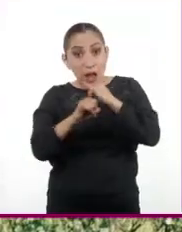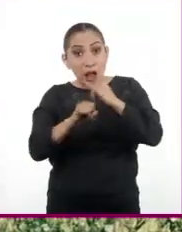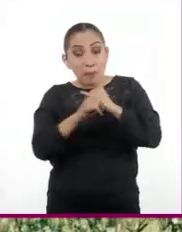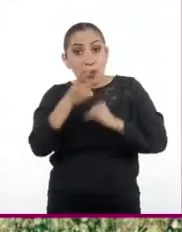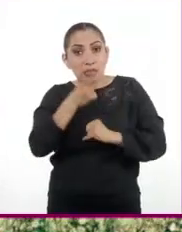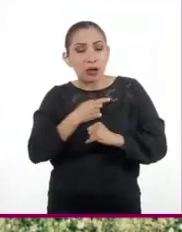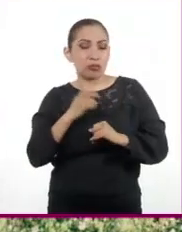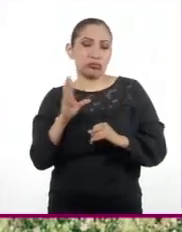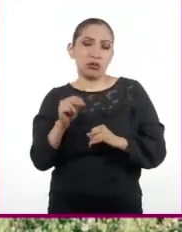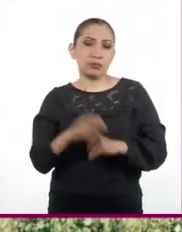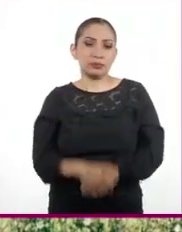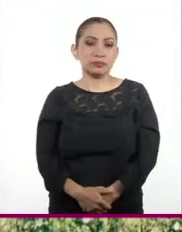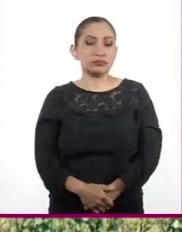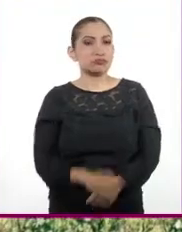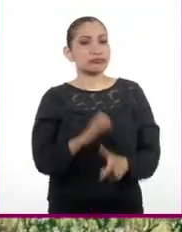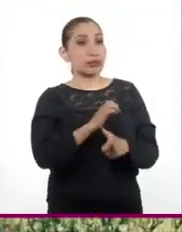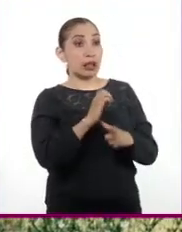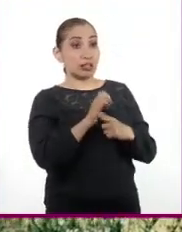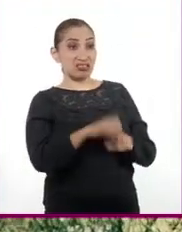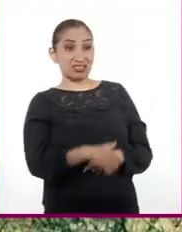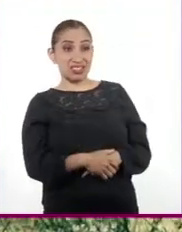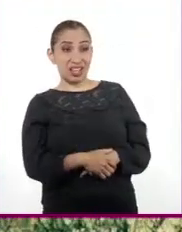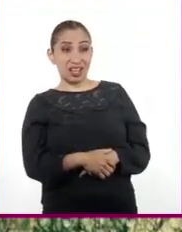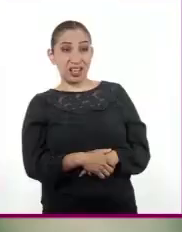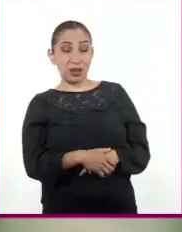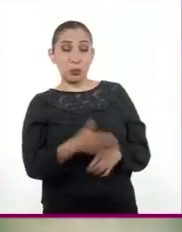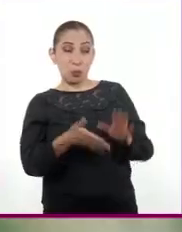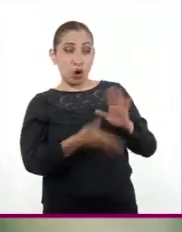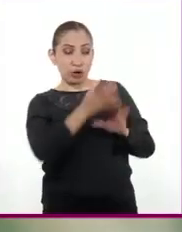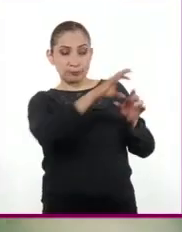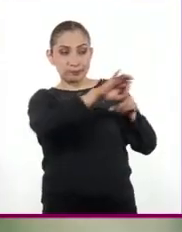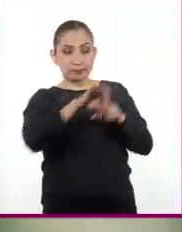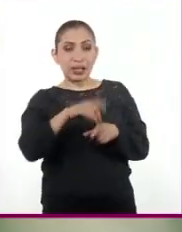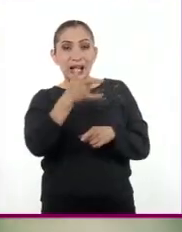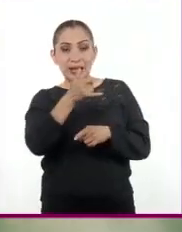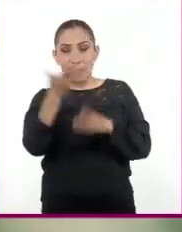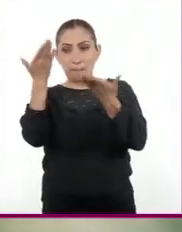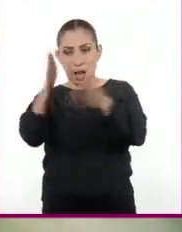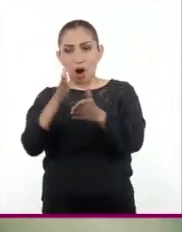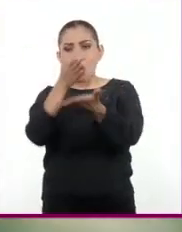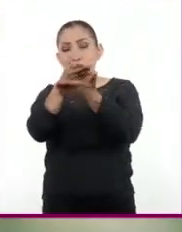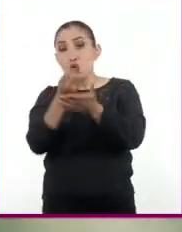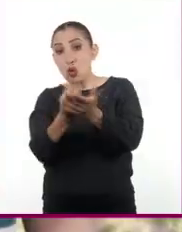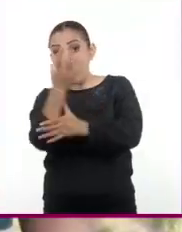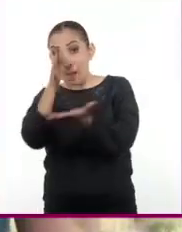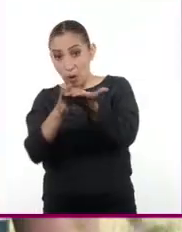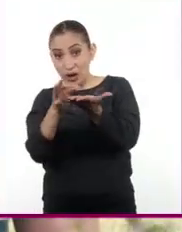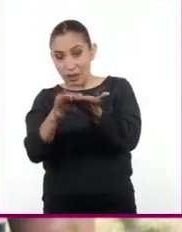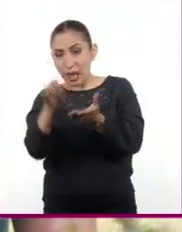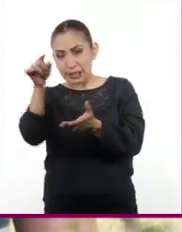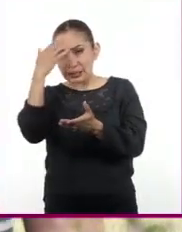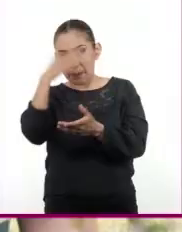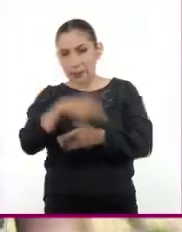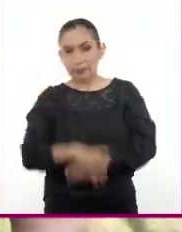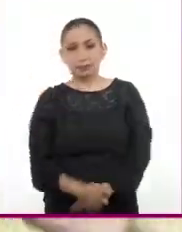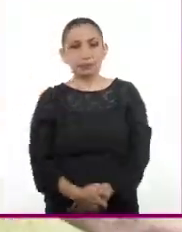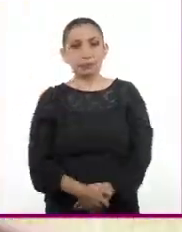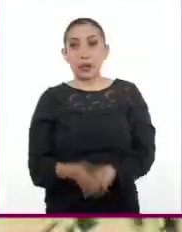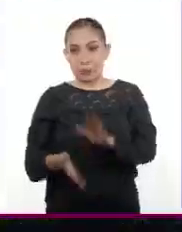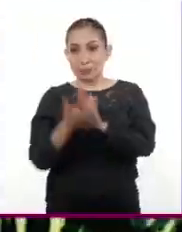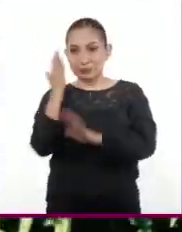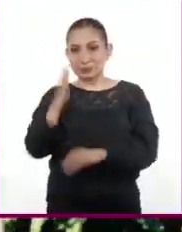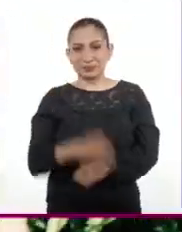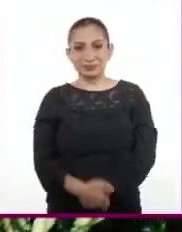sociales. Entonces, voy por Regina y vamos al banco a preguntar sobre la nueva moneda. Ahí deben saberlo. Bueno,